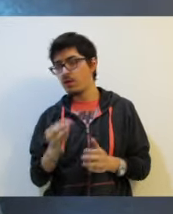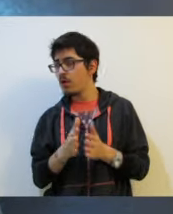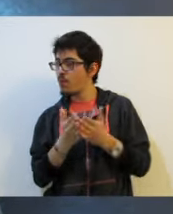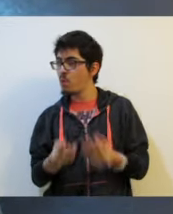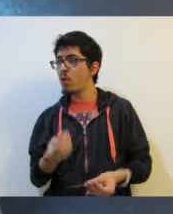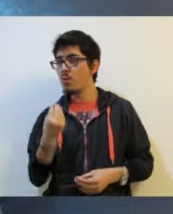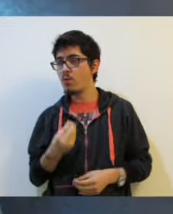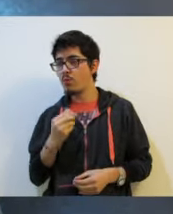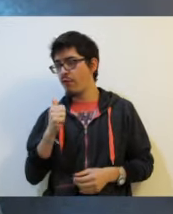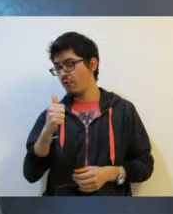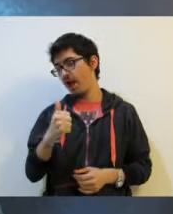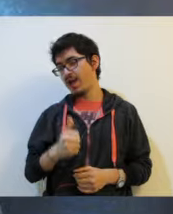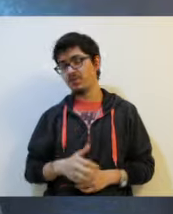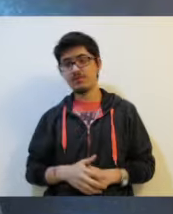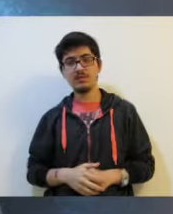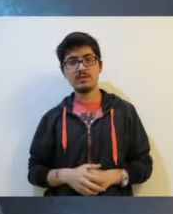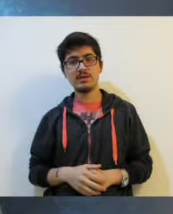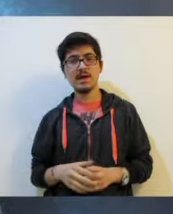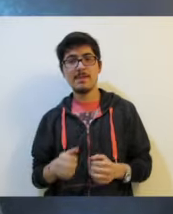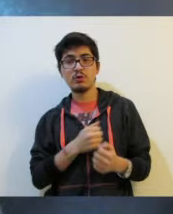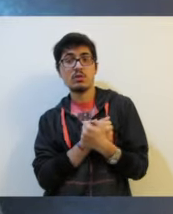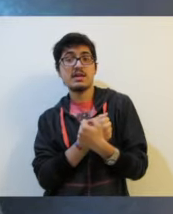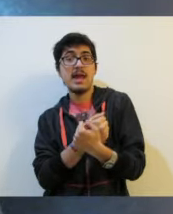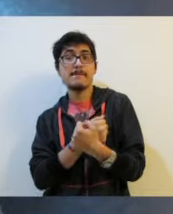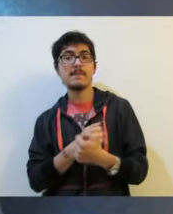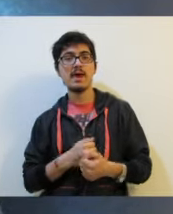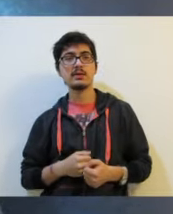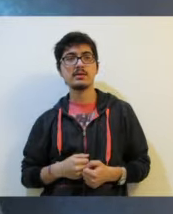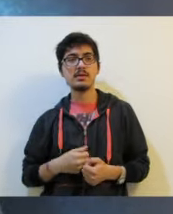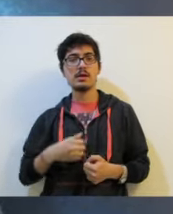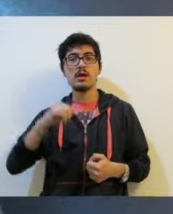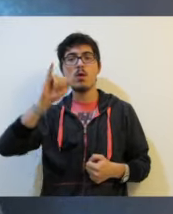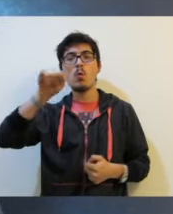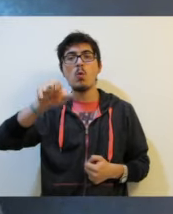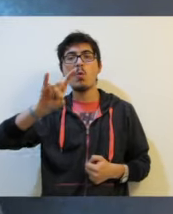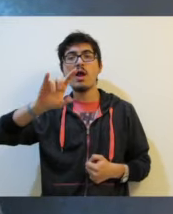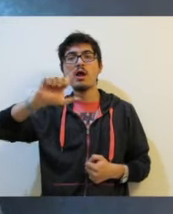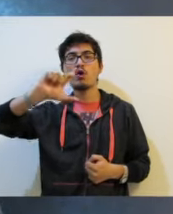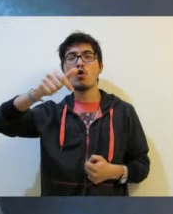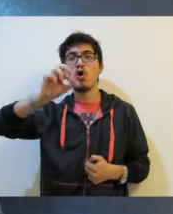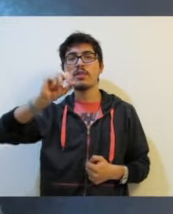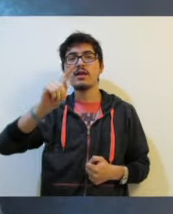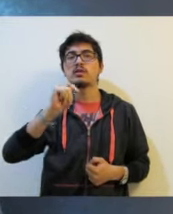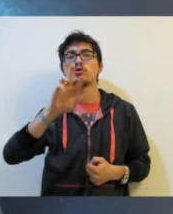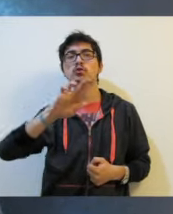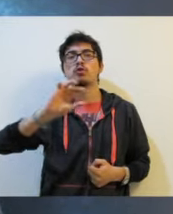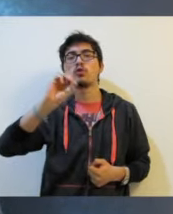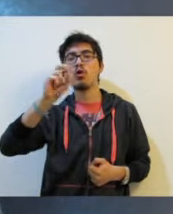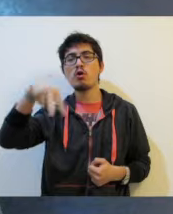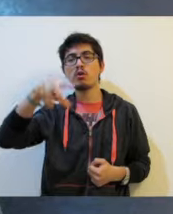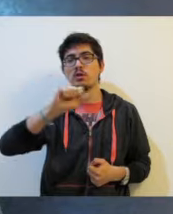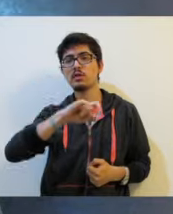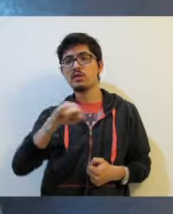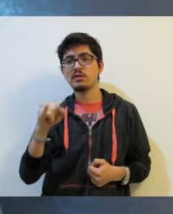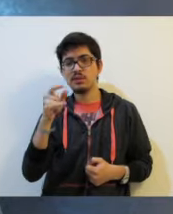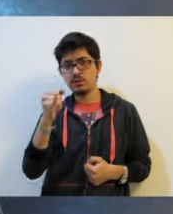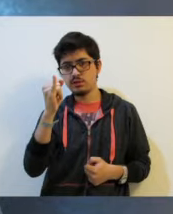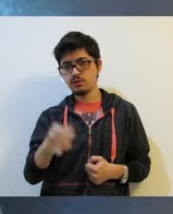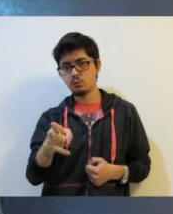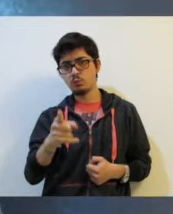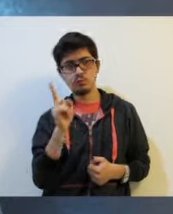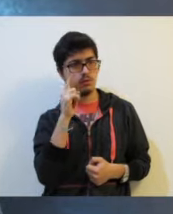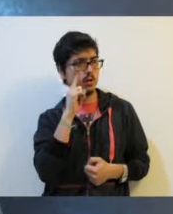y no sabes nada de esta saga, también te invito a partir por este libro, porque sin duda va a tener una base mucho más sólida con respecto a lo que va a